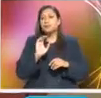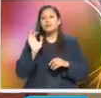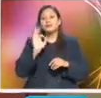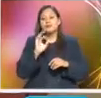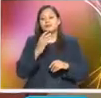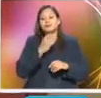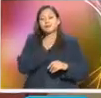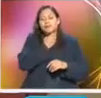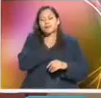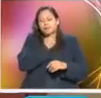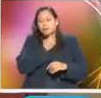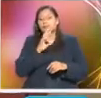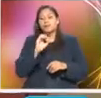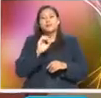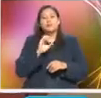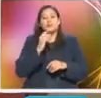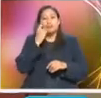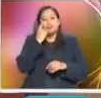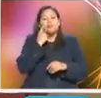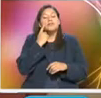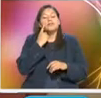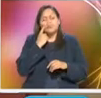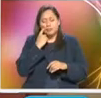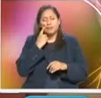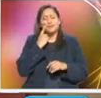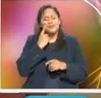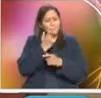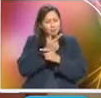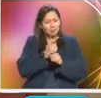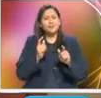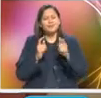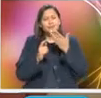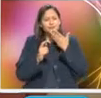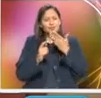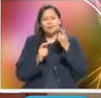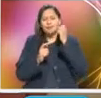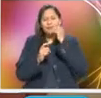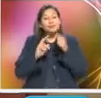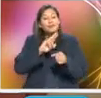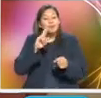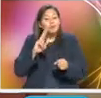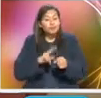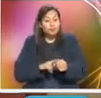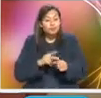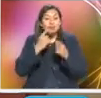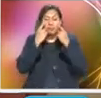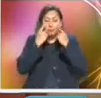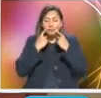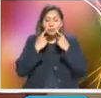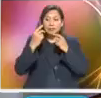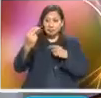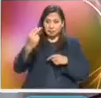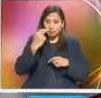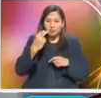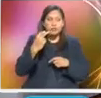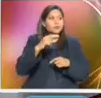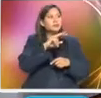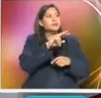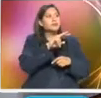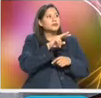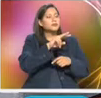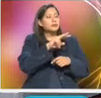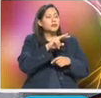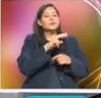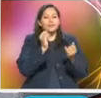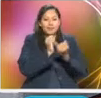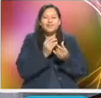estamos nostálgicos, que se nos salen las lágrimas, es completamente natural, es válido y es mejor que lo vean porque esto de alguna manera